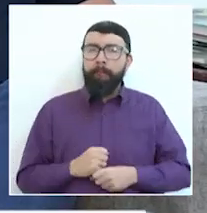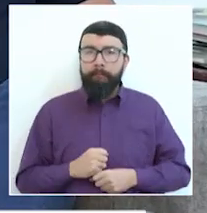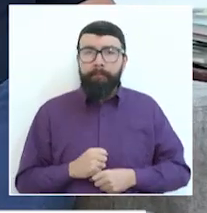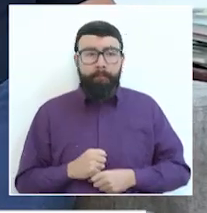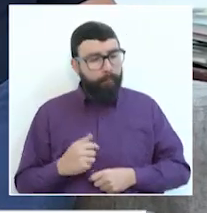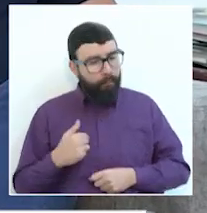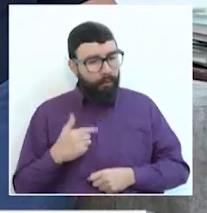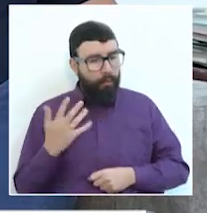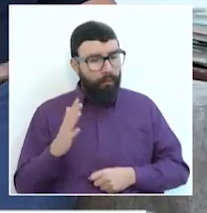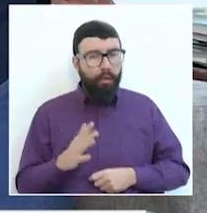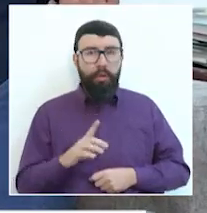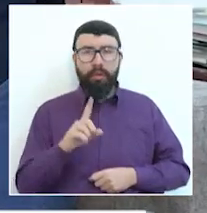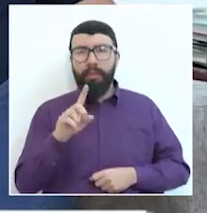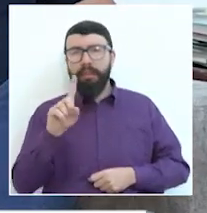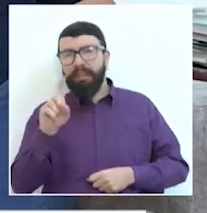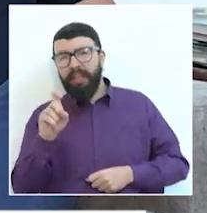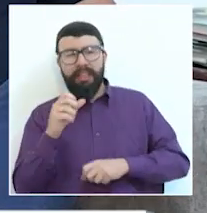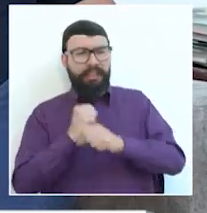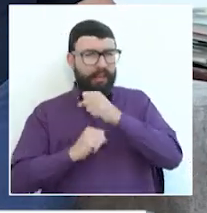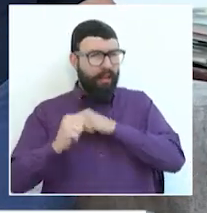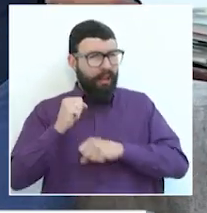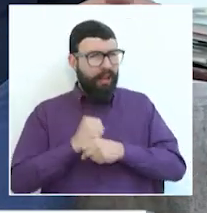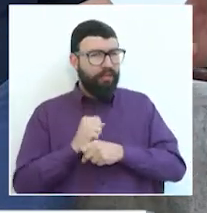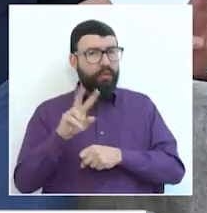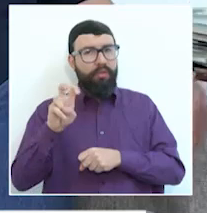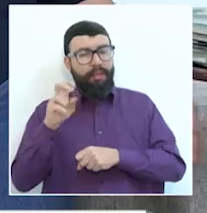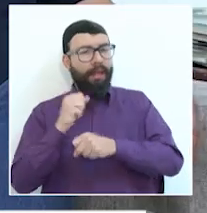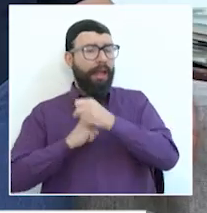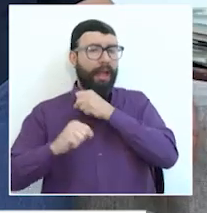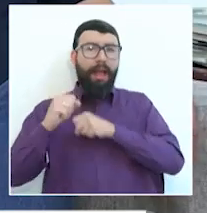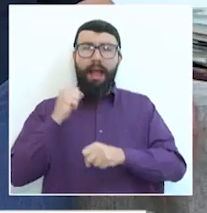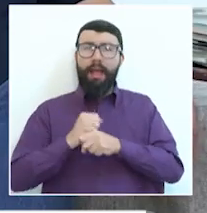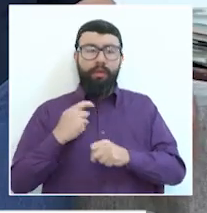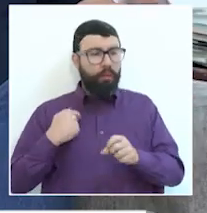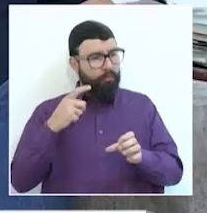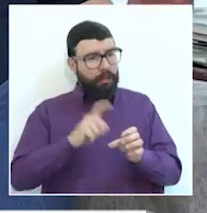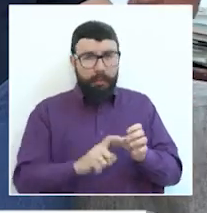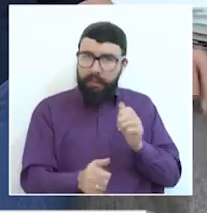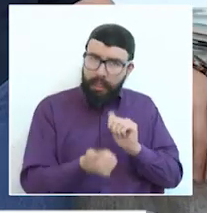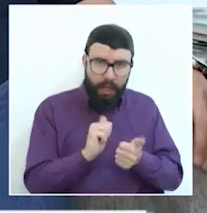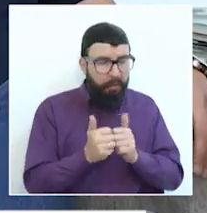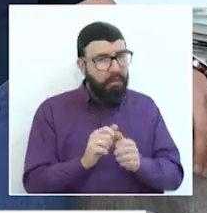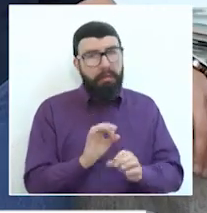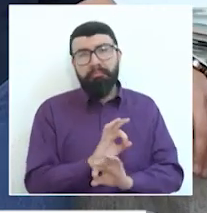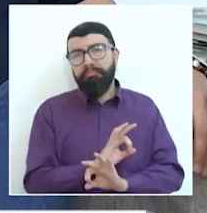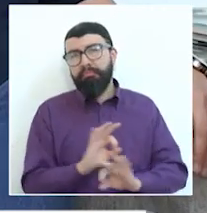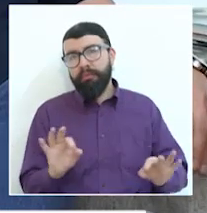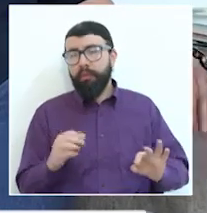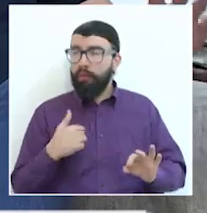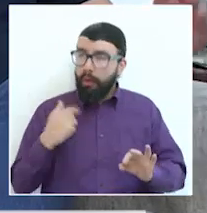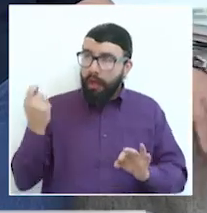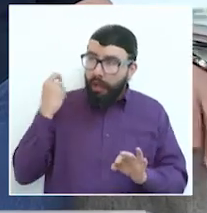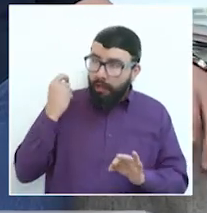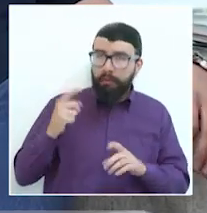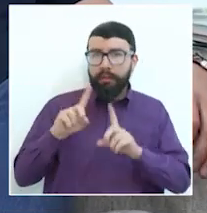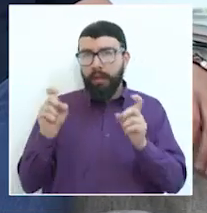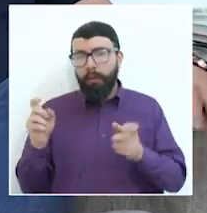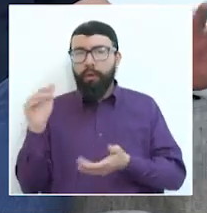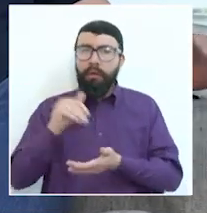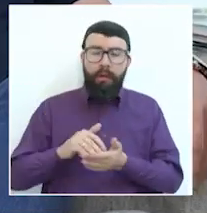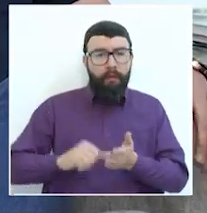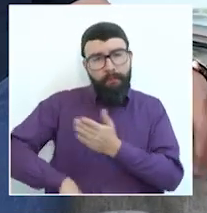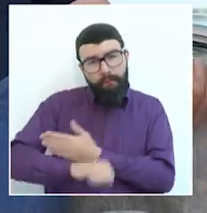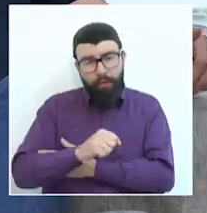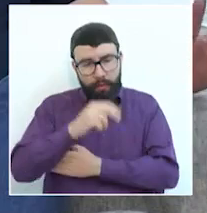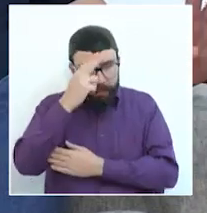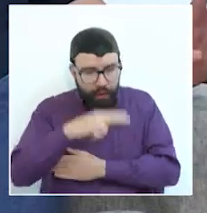hace aproximadamente 6, 7 años abandoné mucho el ejercicio. Ahora últimamente me estoy dedicando al tema del fútbol con el hijo